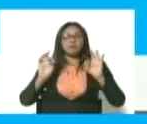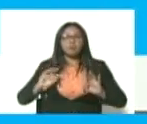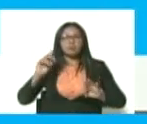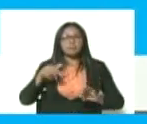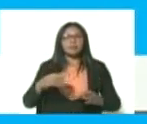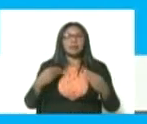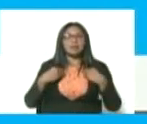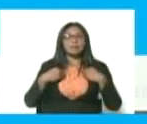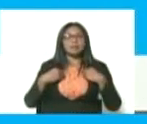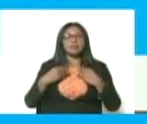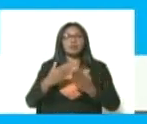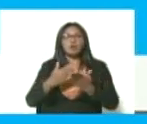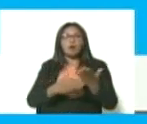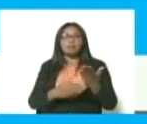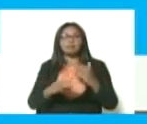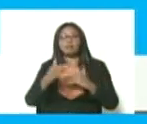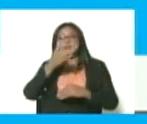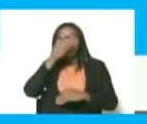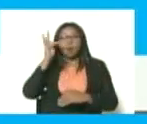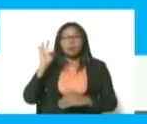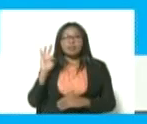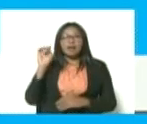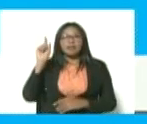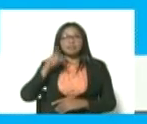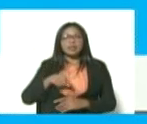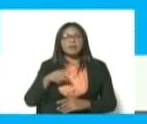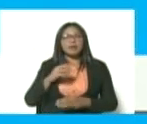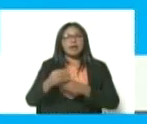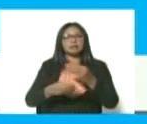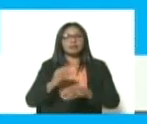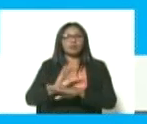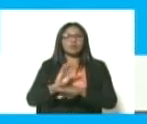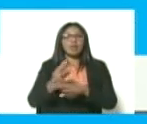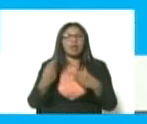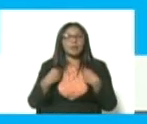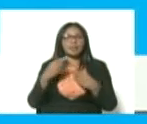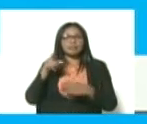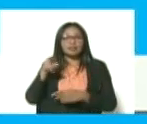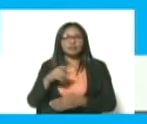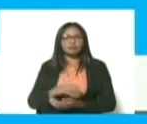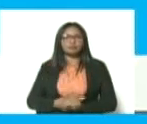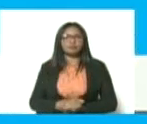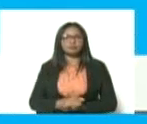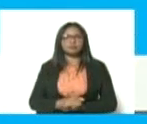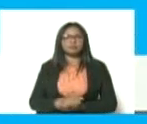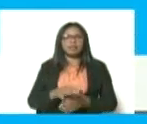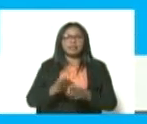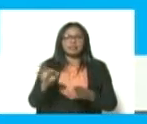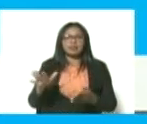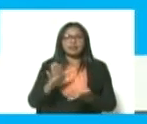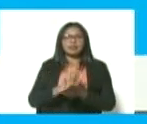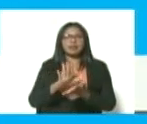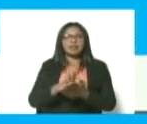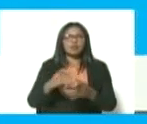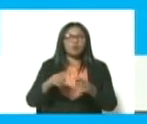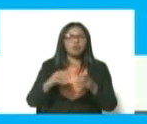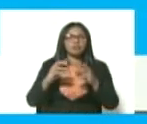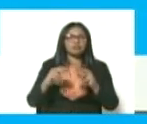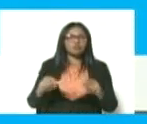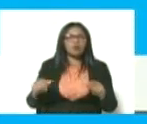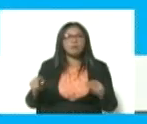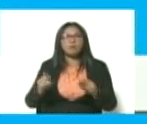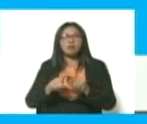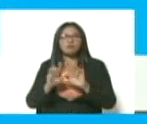la vida de los excombatientes de la FARC. Eso es lo que tiene que hacer Iván Duque. Que deje de conspirar y disuelva los campamentos